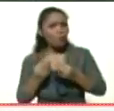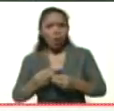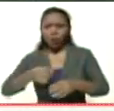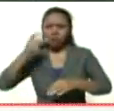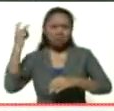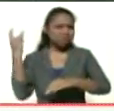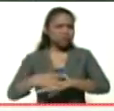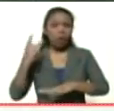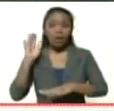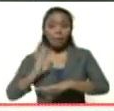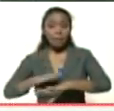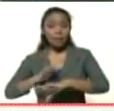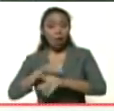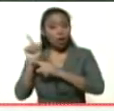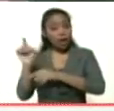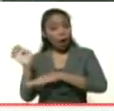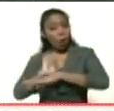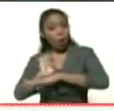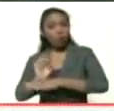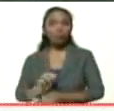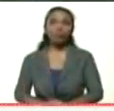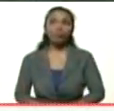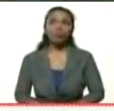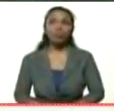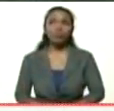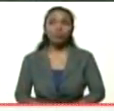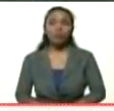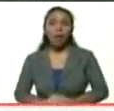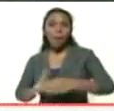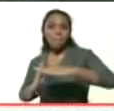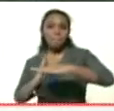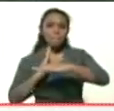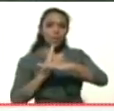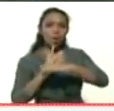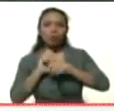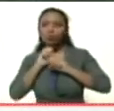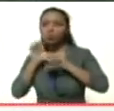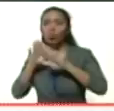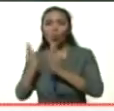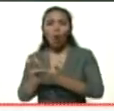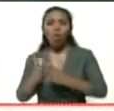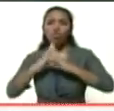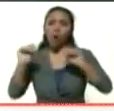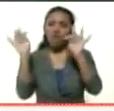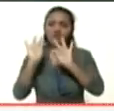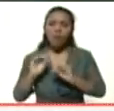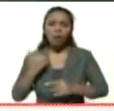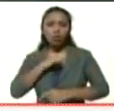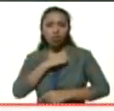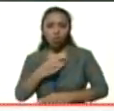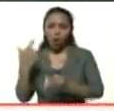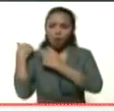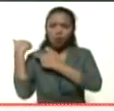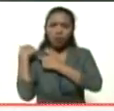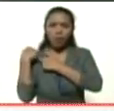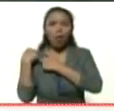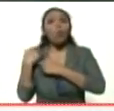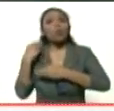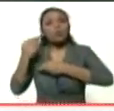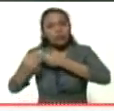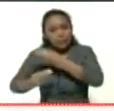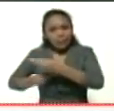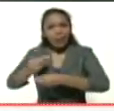está ocurriendo en Ecuador. Contención de la pandemia. Todas las medidas que hemos tomado lo que procuran